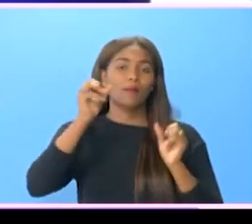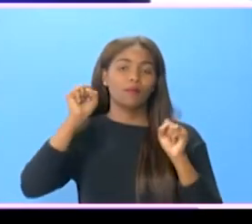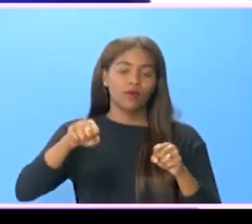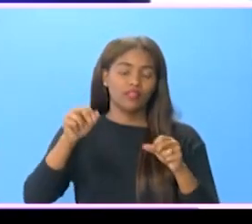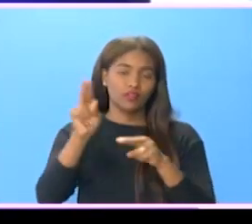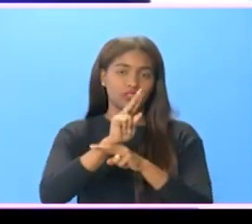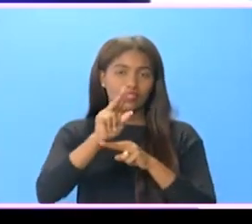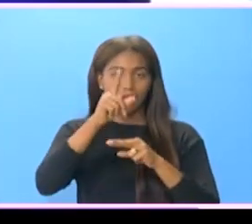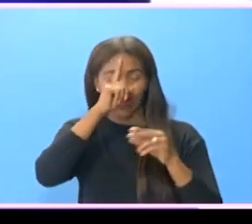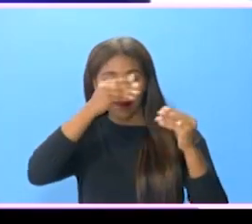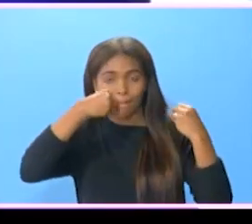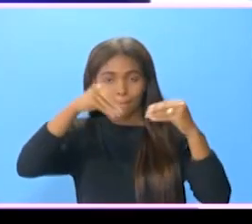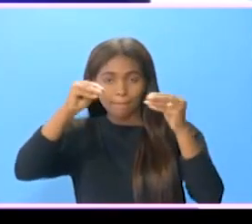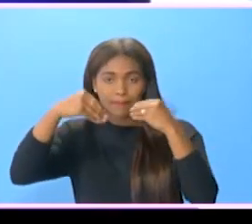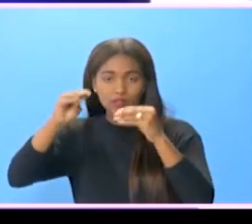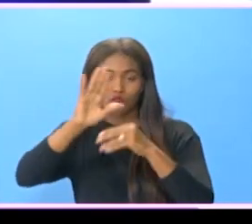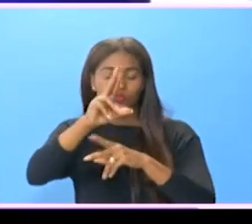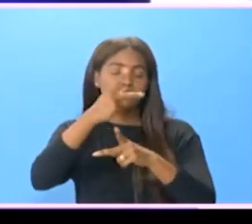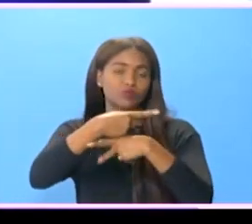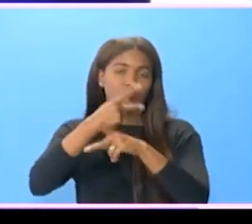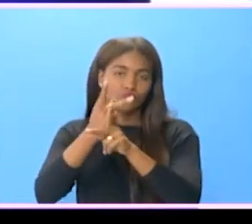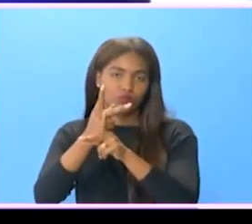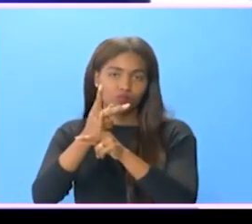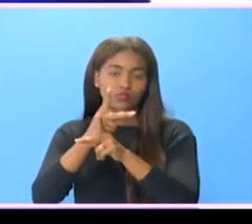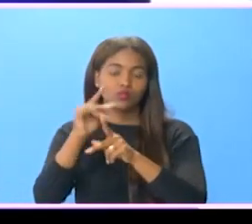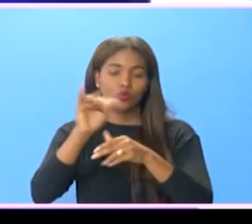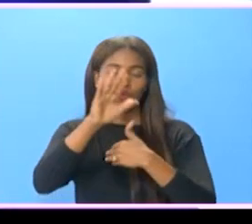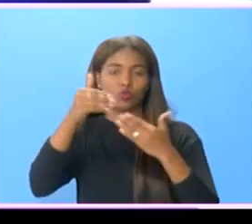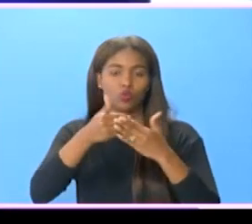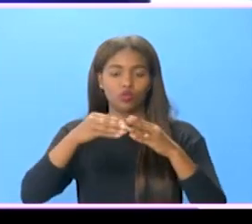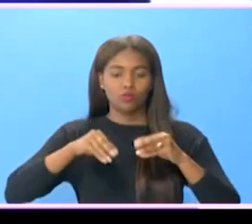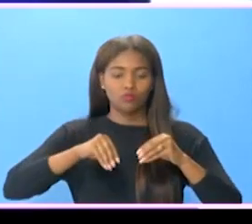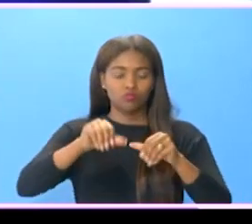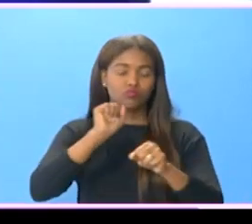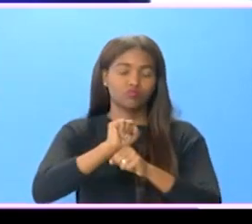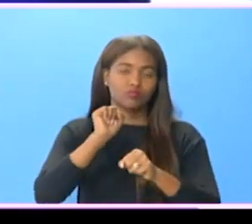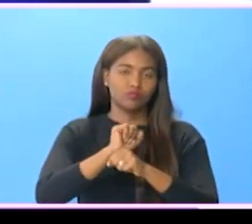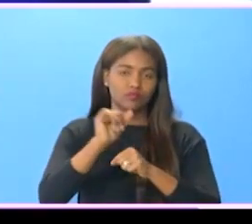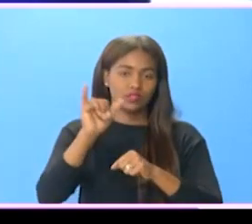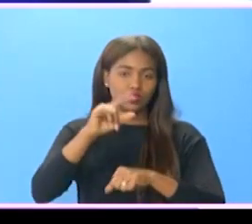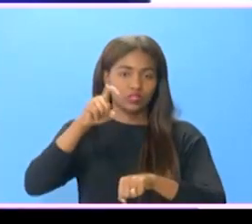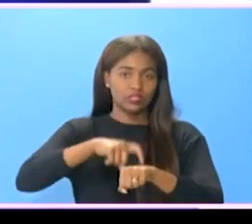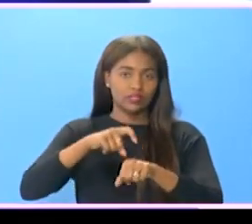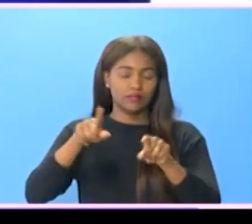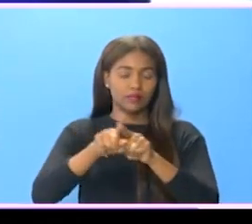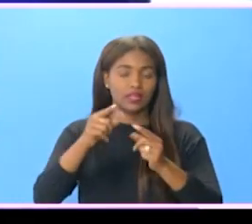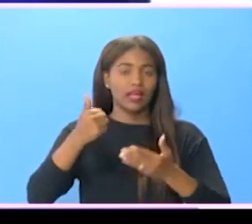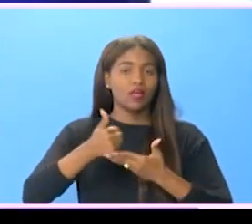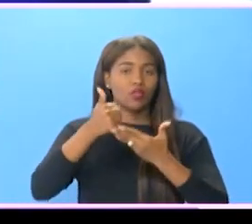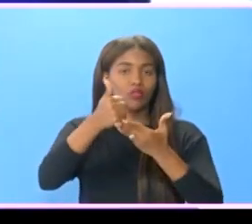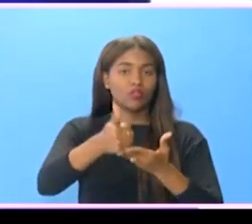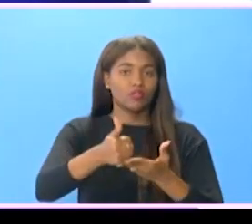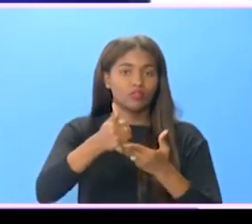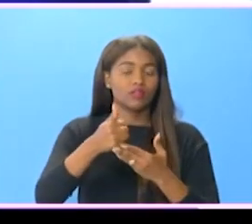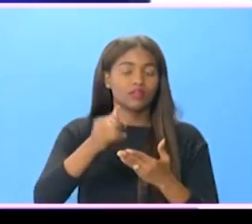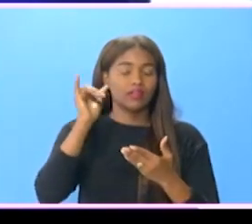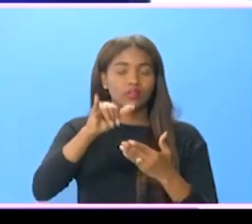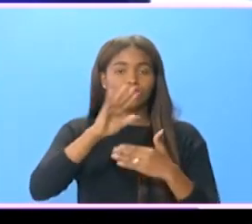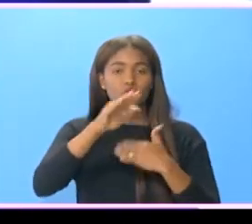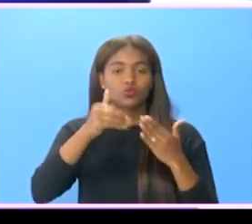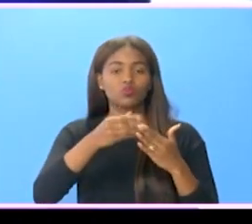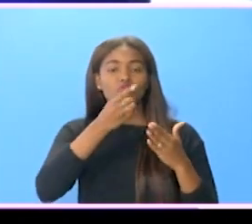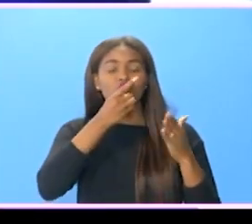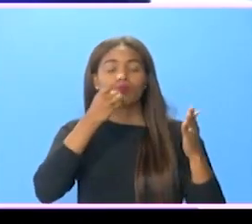usar para vender sus productos y todos los agricultores. Y a la vez garantizar también que los